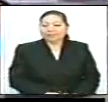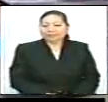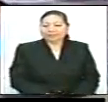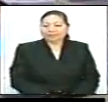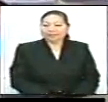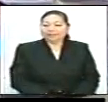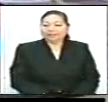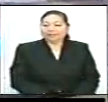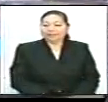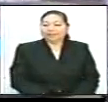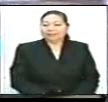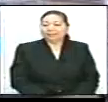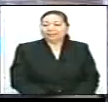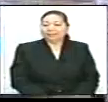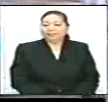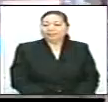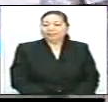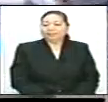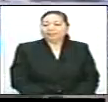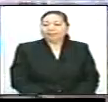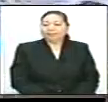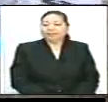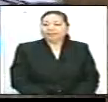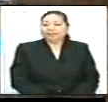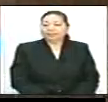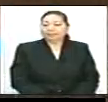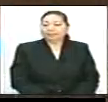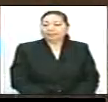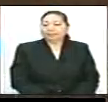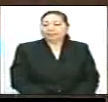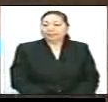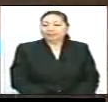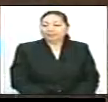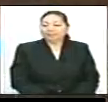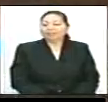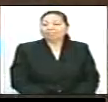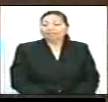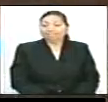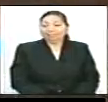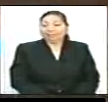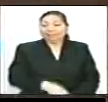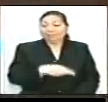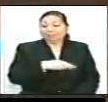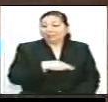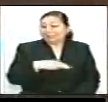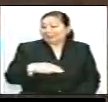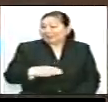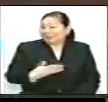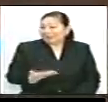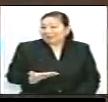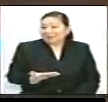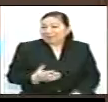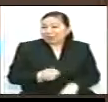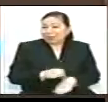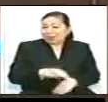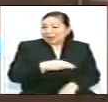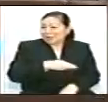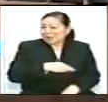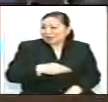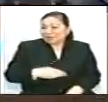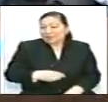señor Dávila. Muchas gracias, congresista Castro. No es eso, sino que el ministro está en Consejo de Ministros